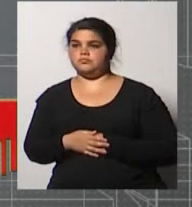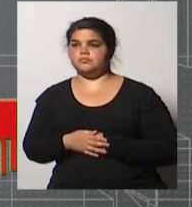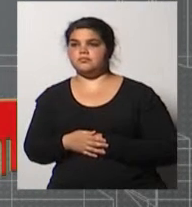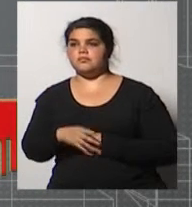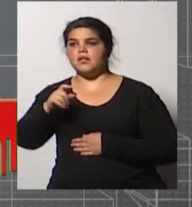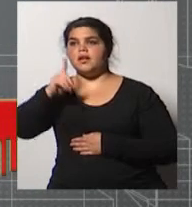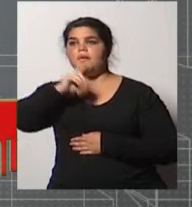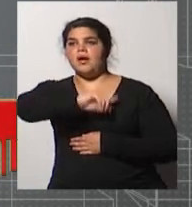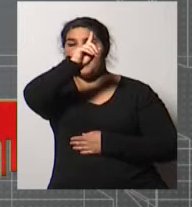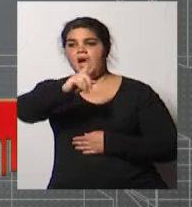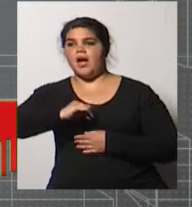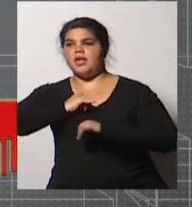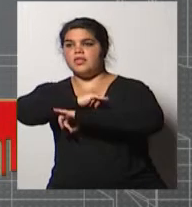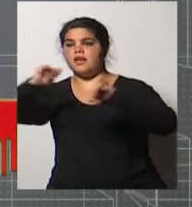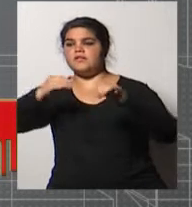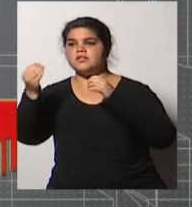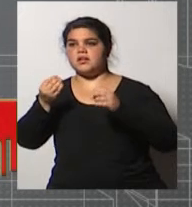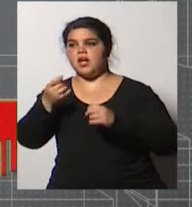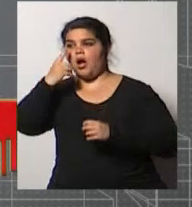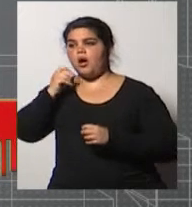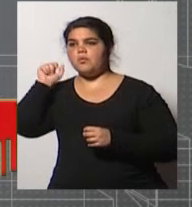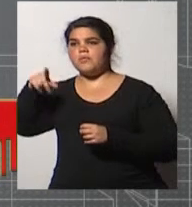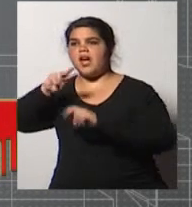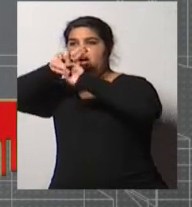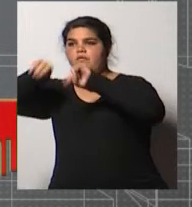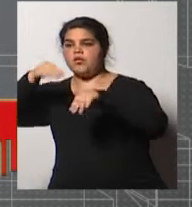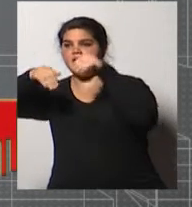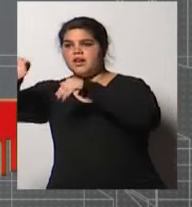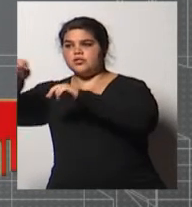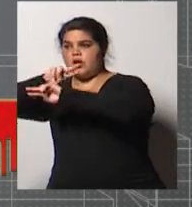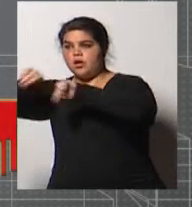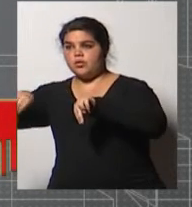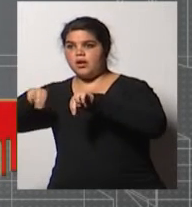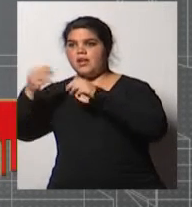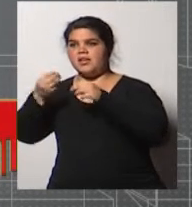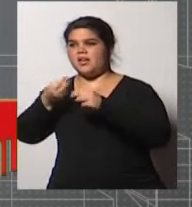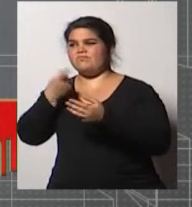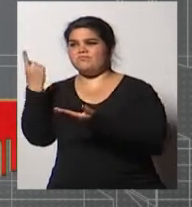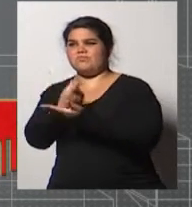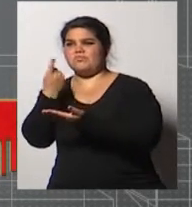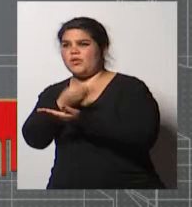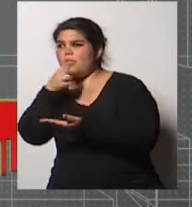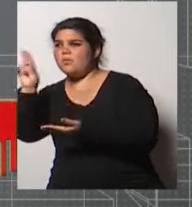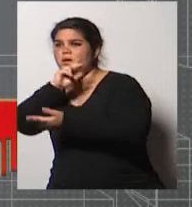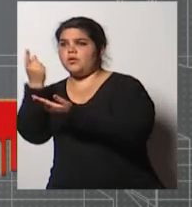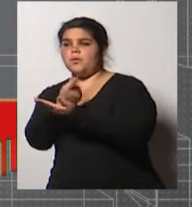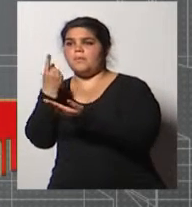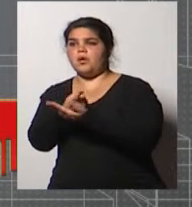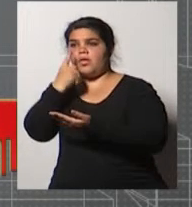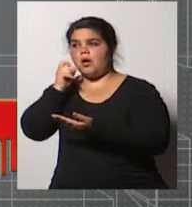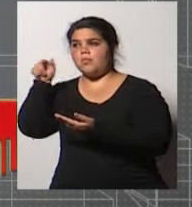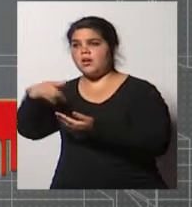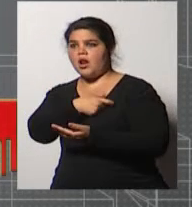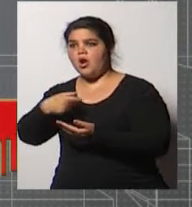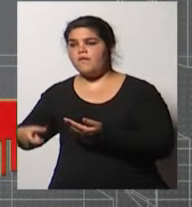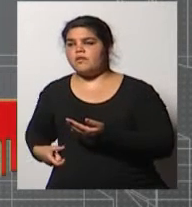su parte, titulaba: Alperovich, el fallo que anuló las elecciones en Tucumán es imposible de cumplir. El gobernador Alperovich asegura que